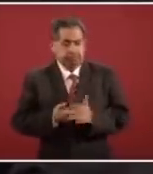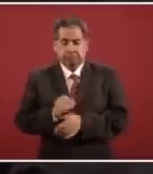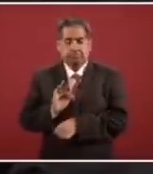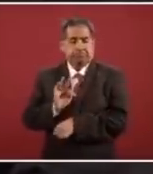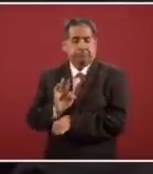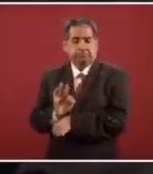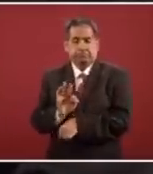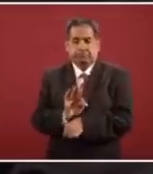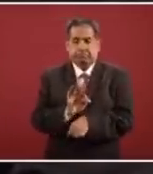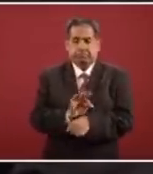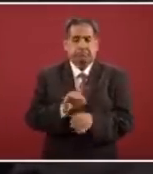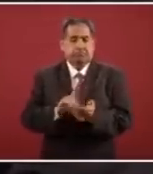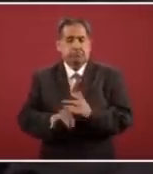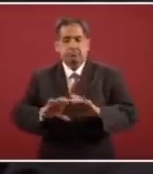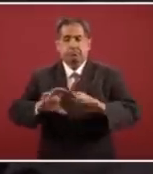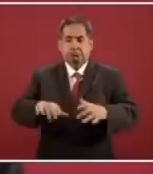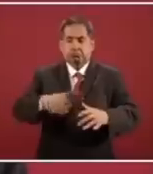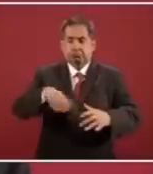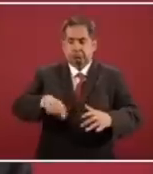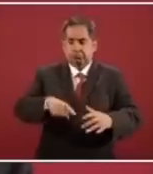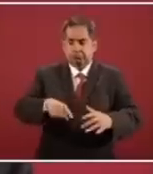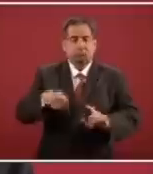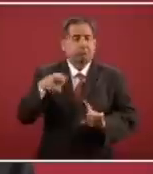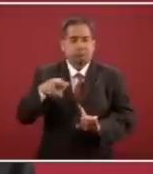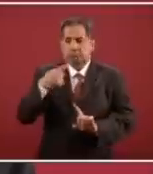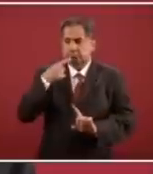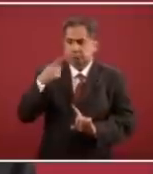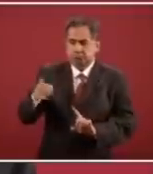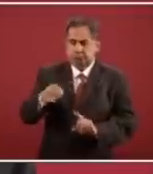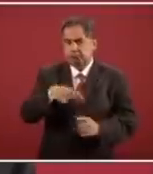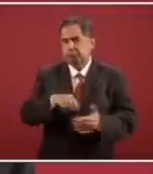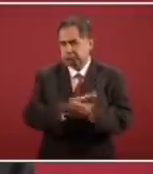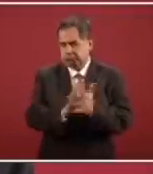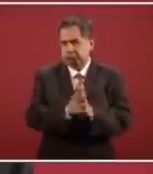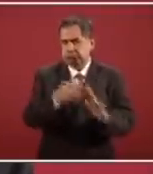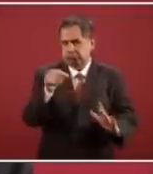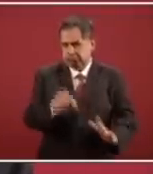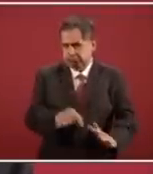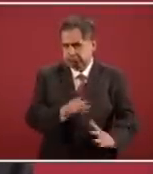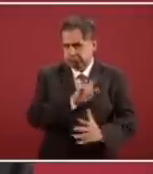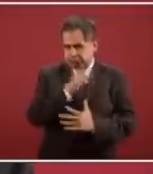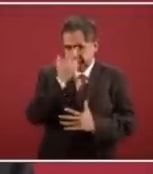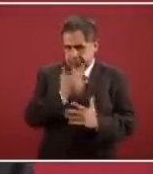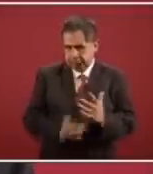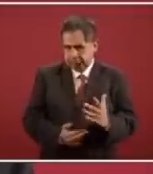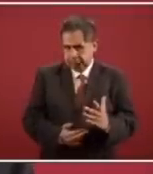proteger a una organización delictiva.